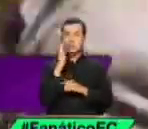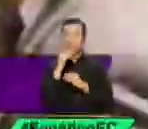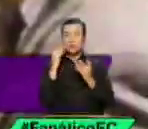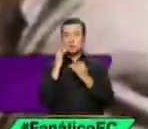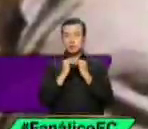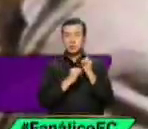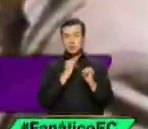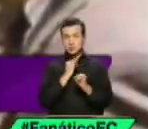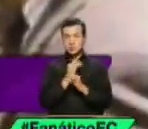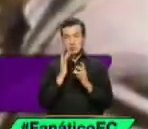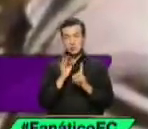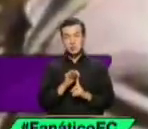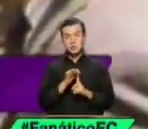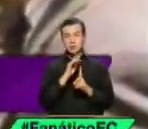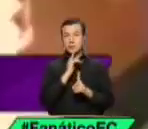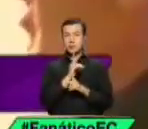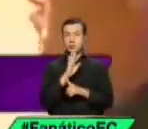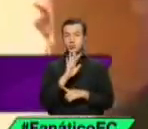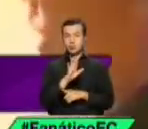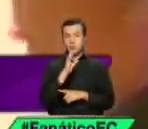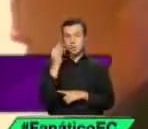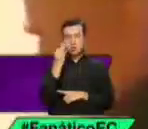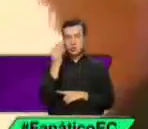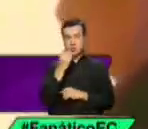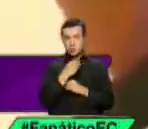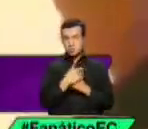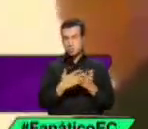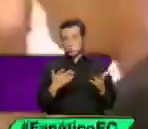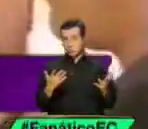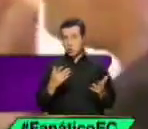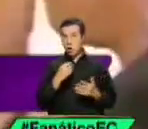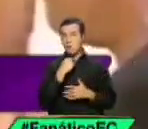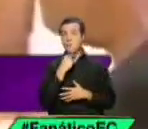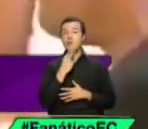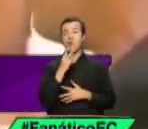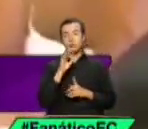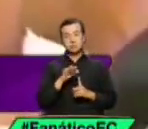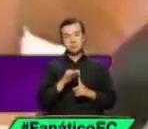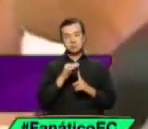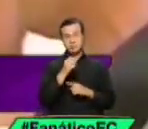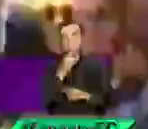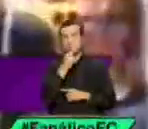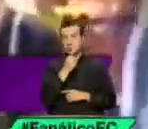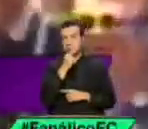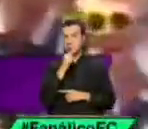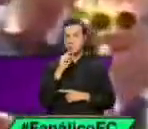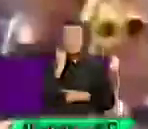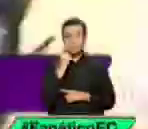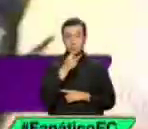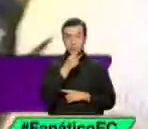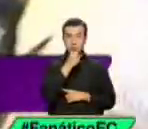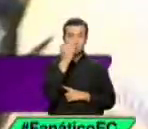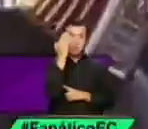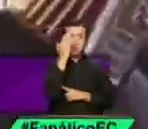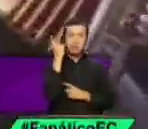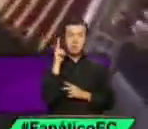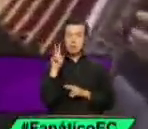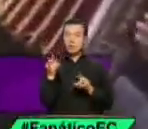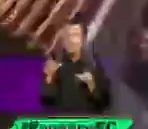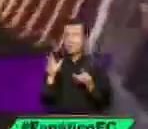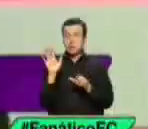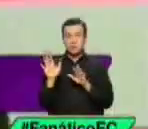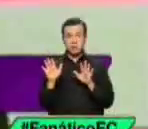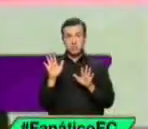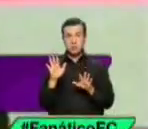nivel internacional tan especial, dueño de un estilo único, de una voz inconfundible, periodista no solo de televisión, sino también de radio